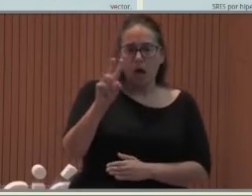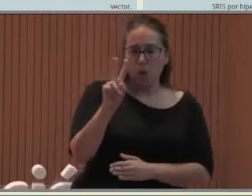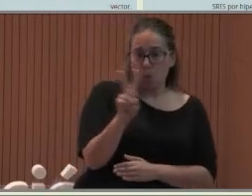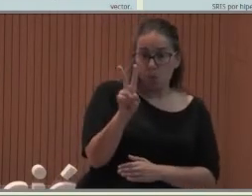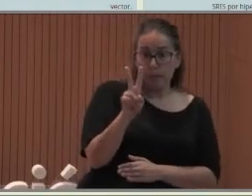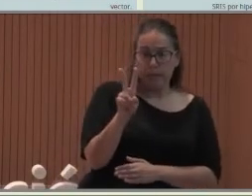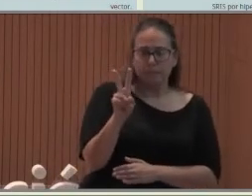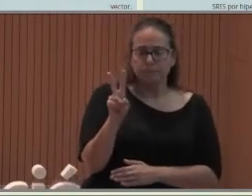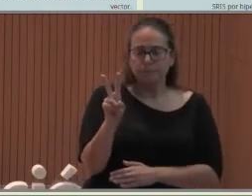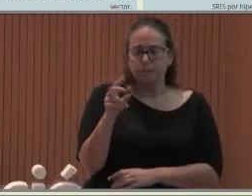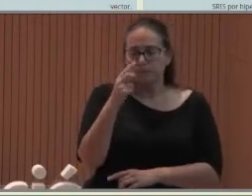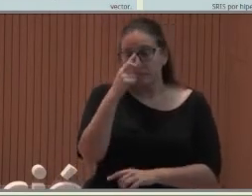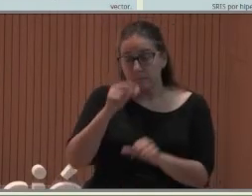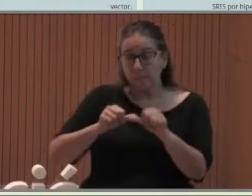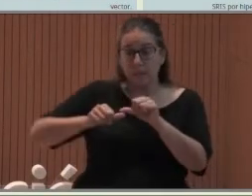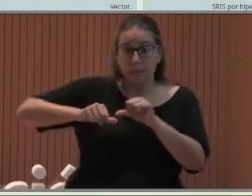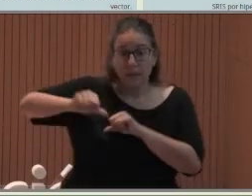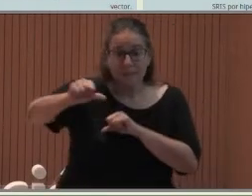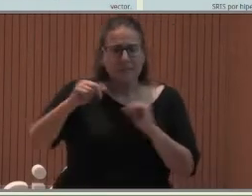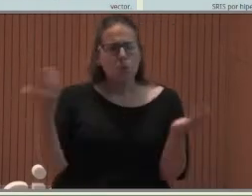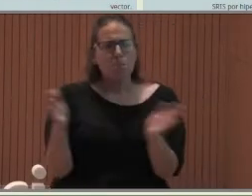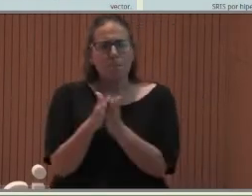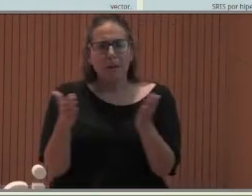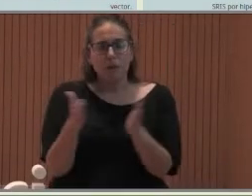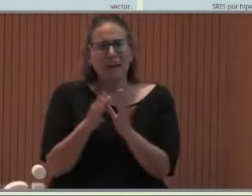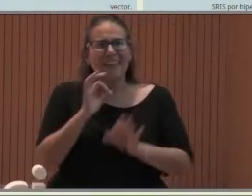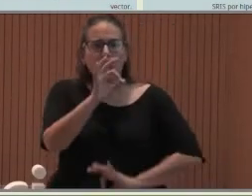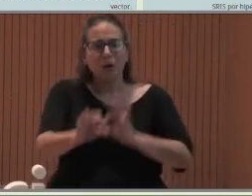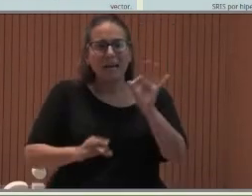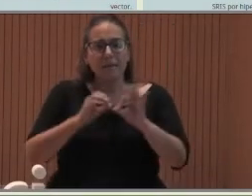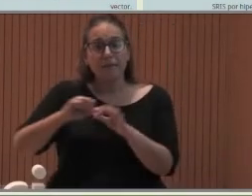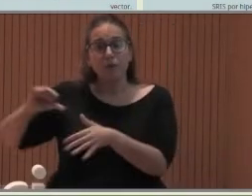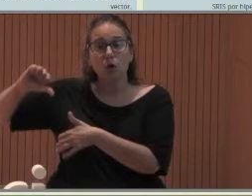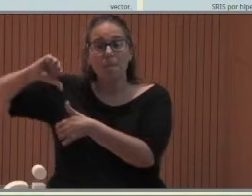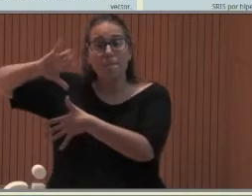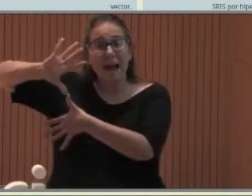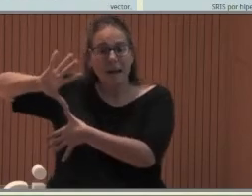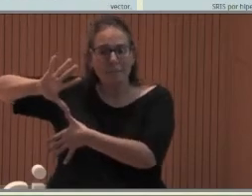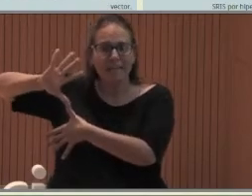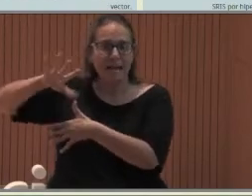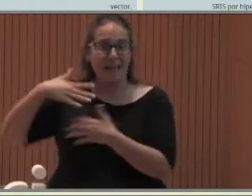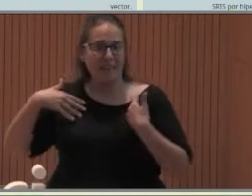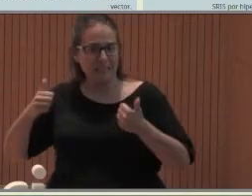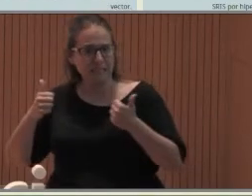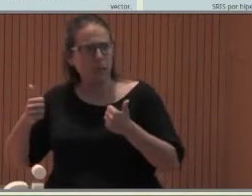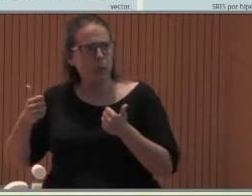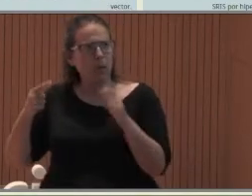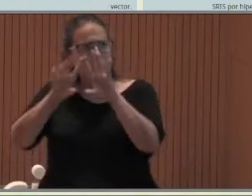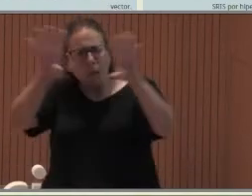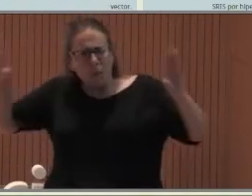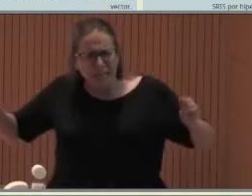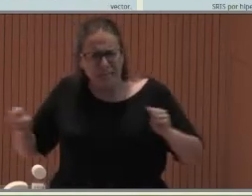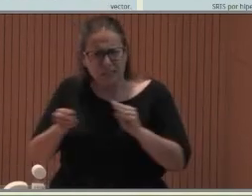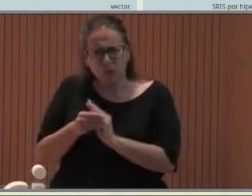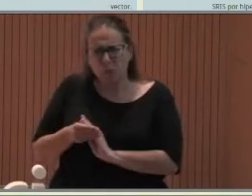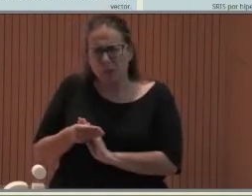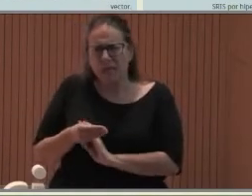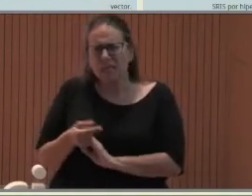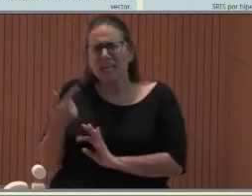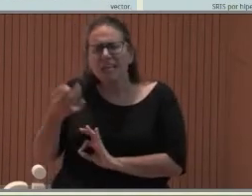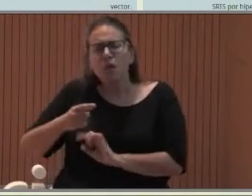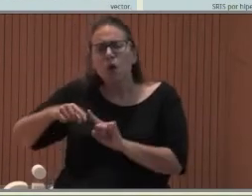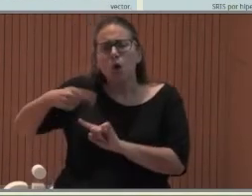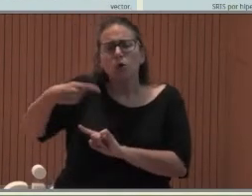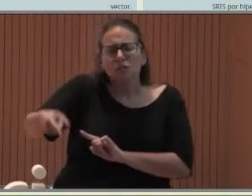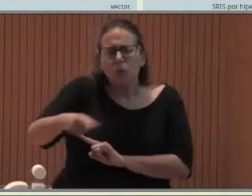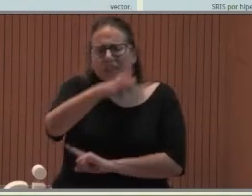manual de la Organización Panamericana de la Salud, fijaos, hace un resumen ahí muy grande, ¿no?, de todo el tipo de impactos que puede tener el exceso